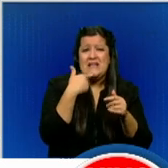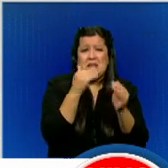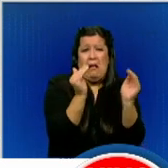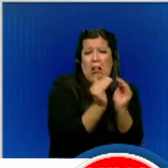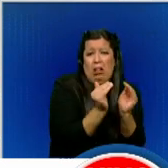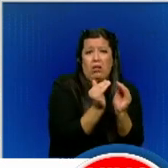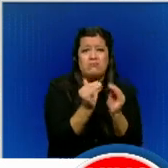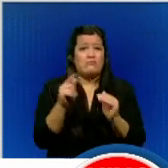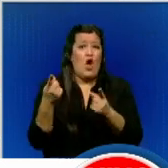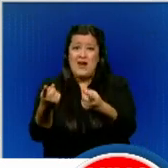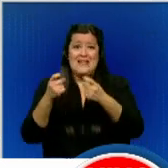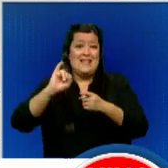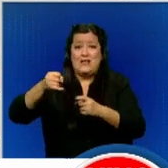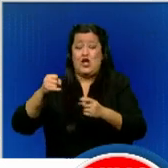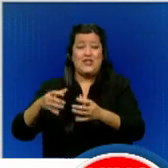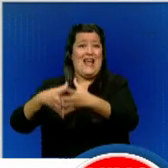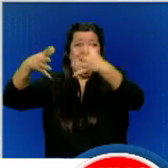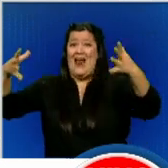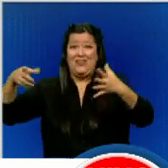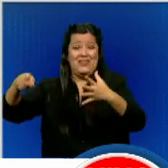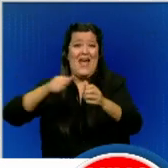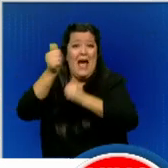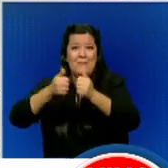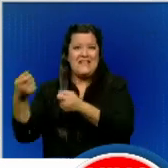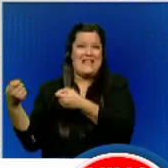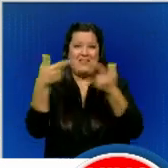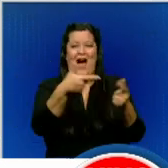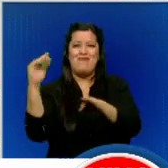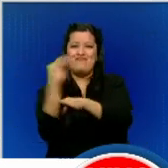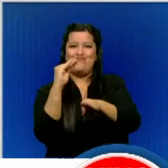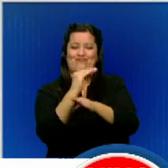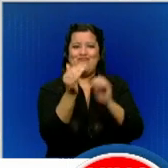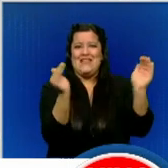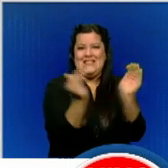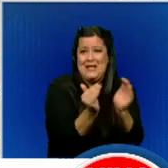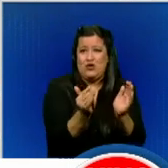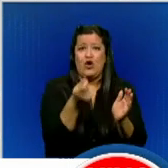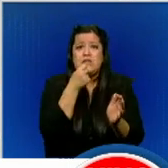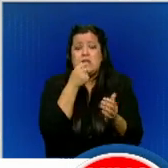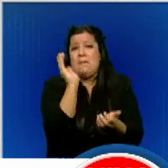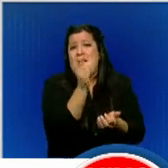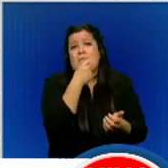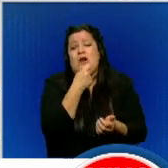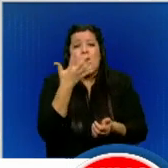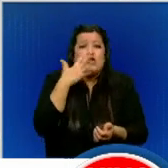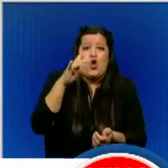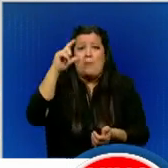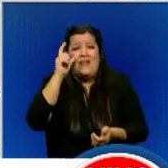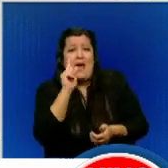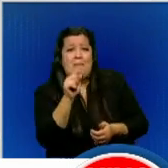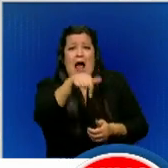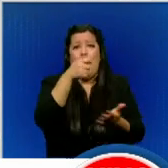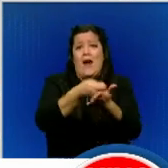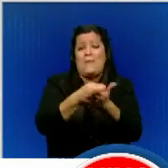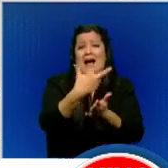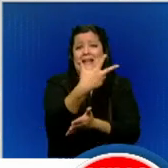empresas porque son proveedoras de las grandes empresas entonces matando a las cinco mil o siete mil que ahora van a pagar 35